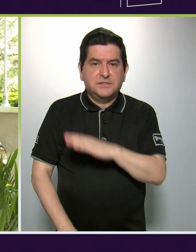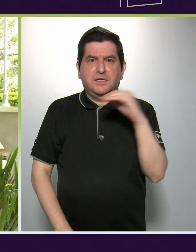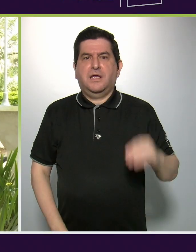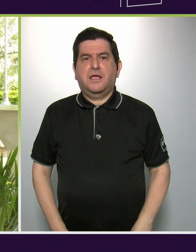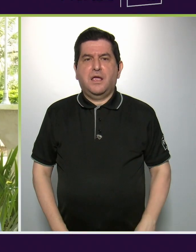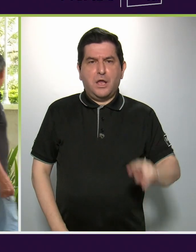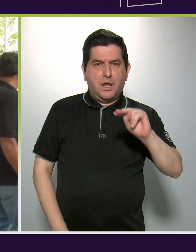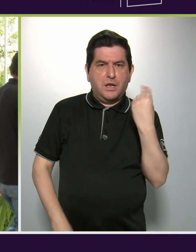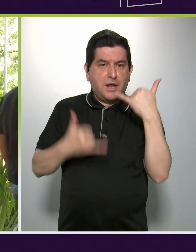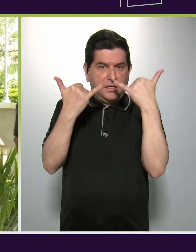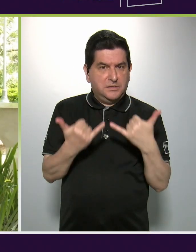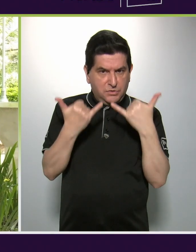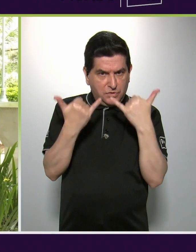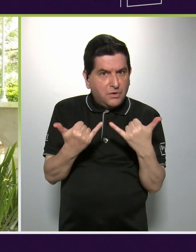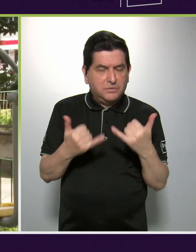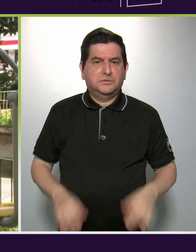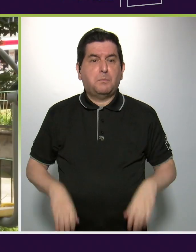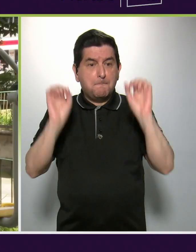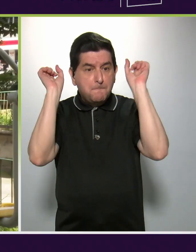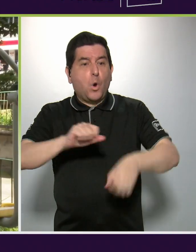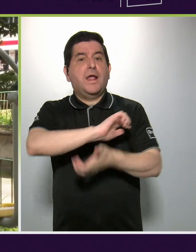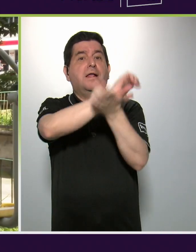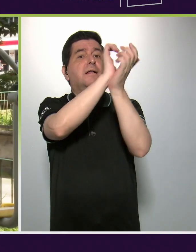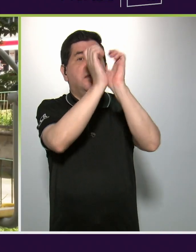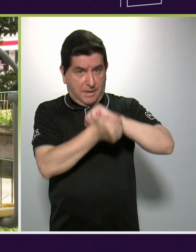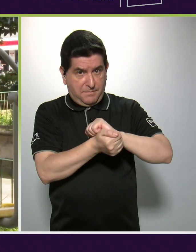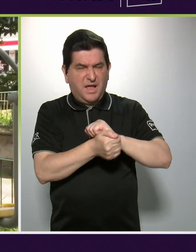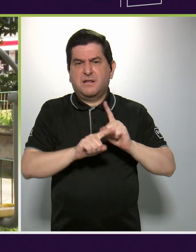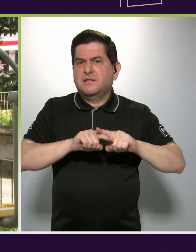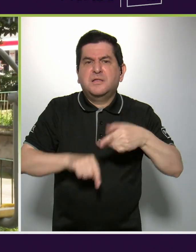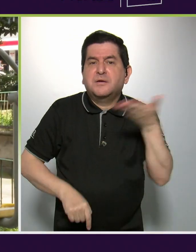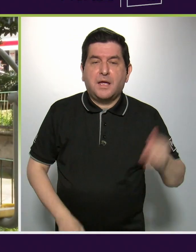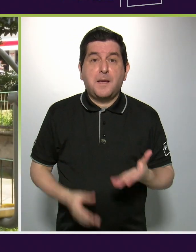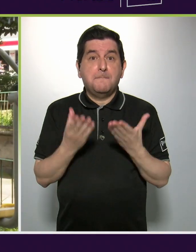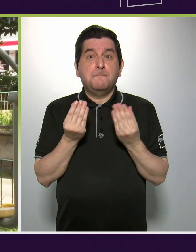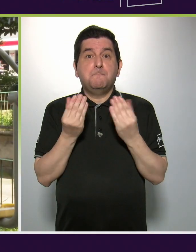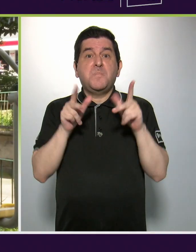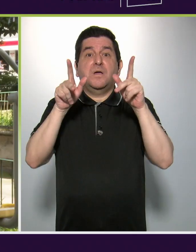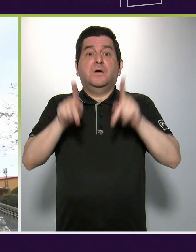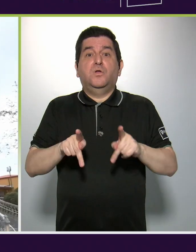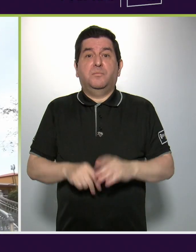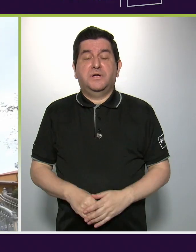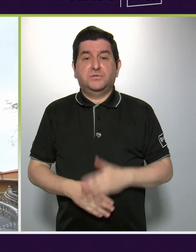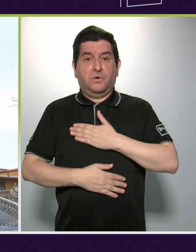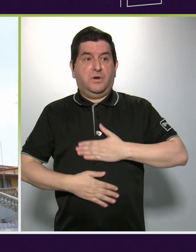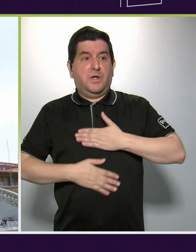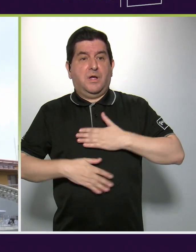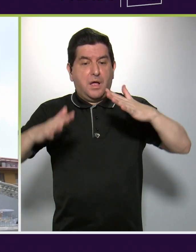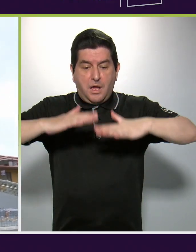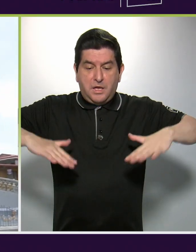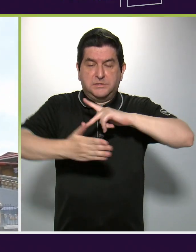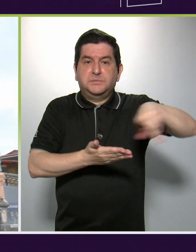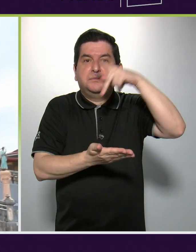en el bombardeo de las noticias hoy en día, puede llegar a cambiar o alterar en función de que, del miedo de que las personas puedan salir a disfrutar